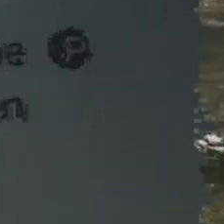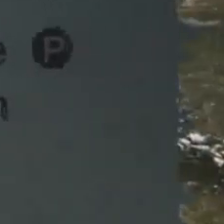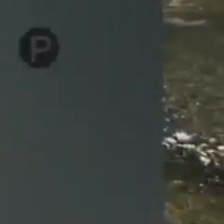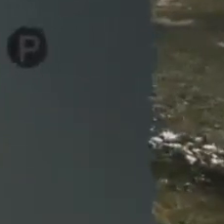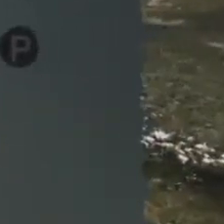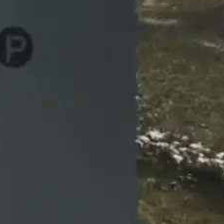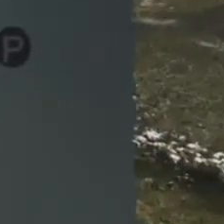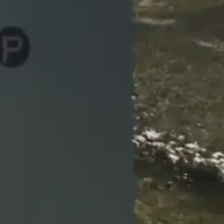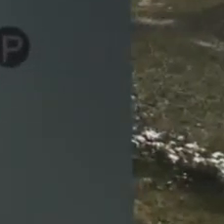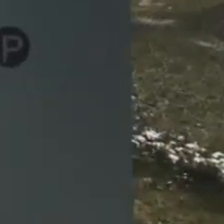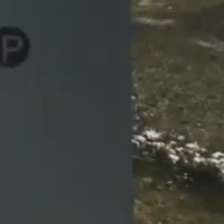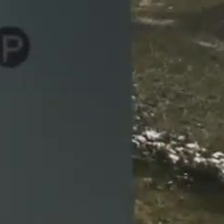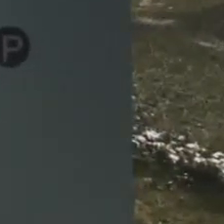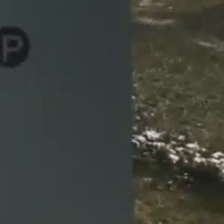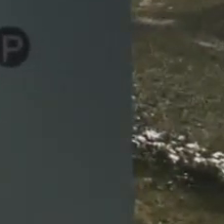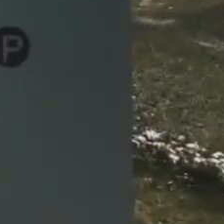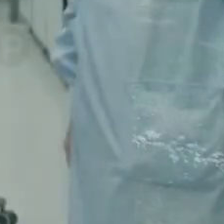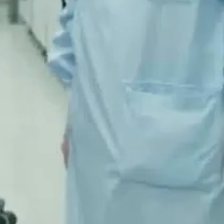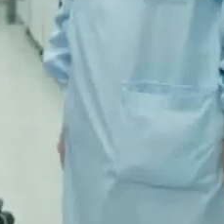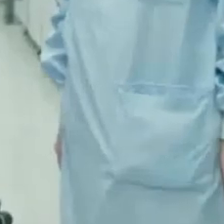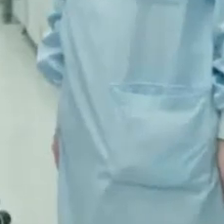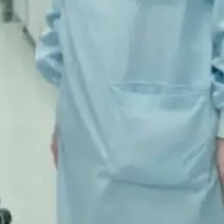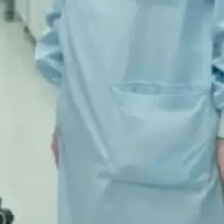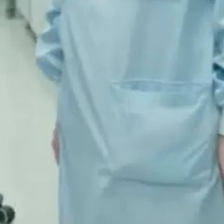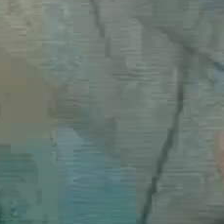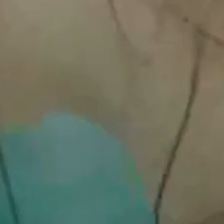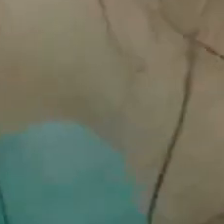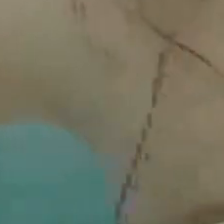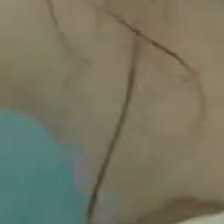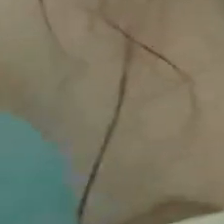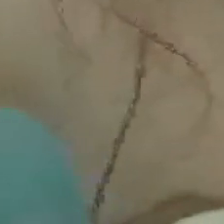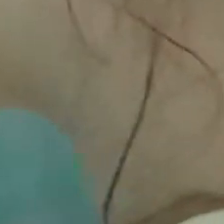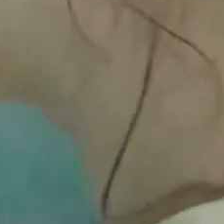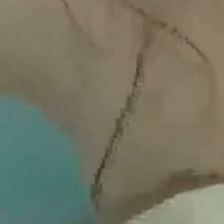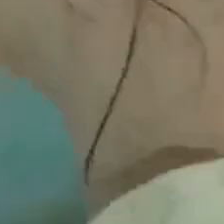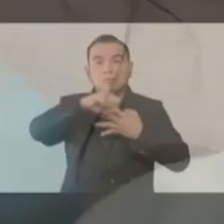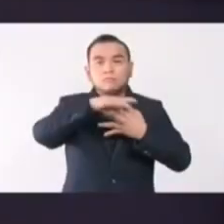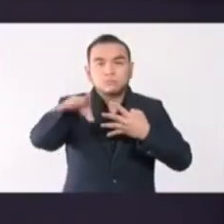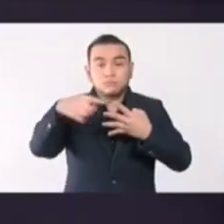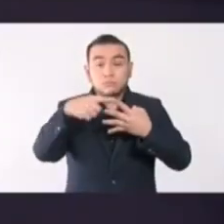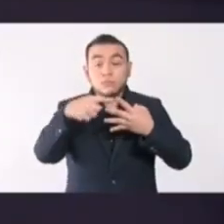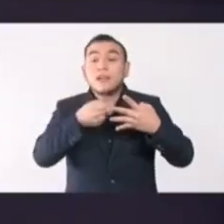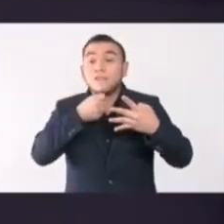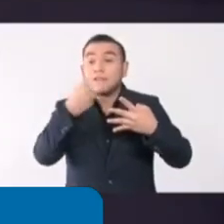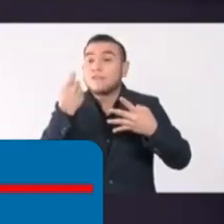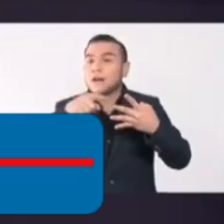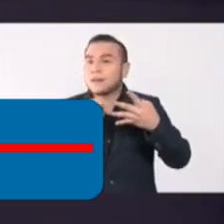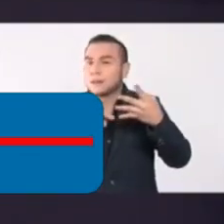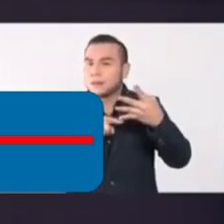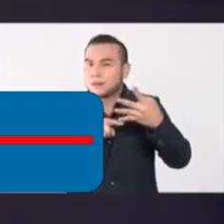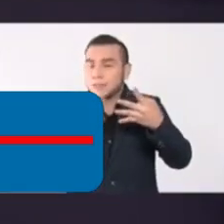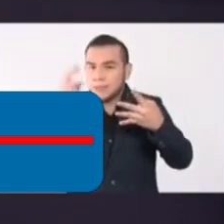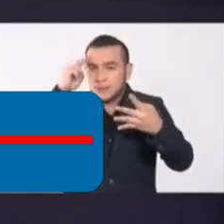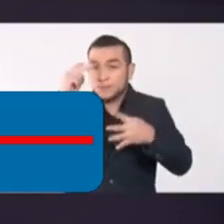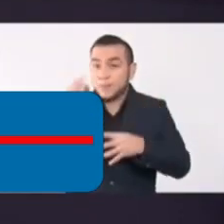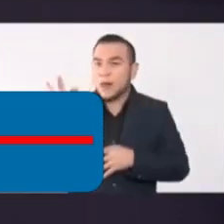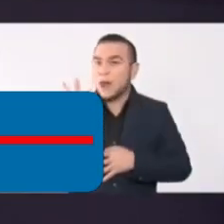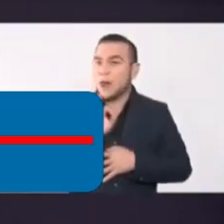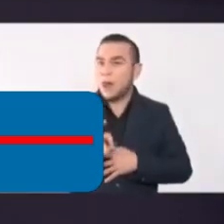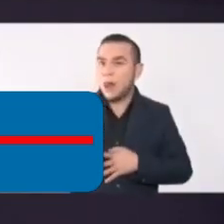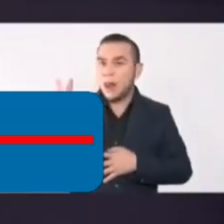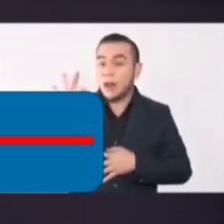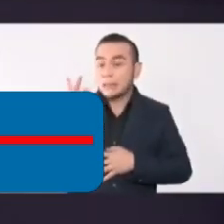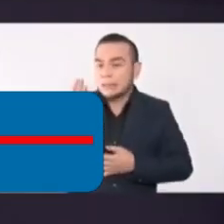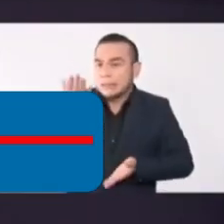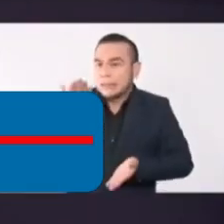farmacéutica británica AstraZeneca para los próximos 6 meses. Es una excelente vacuna, o por lo menos promete ser